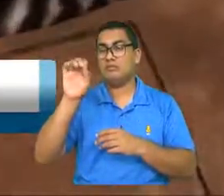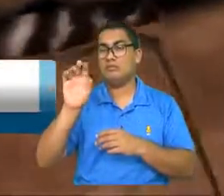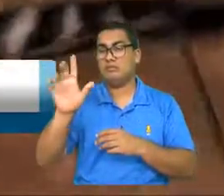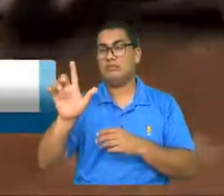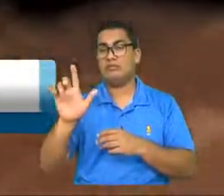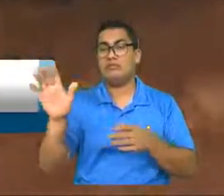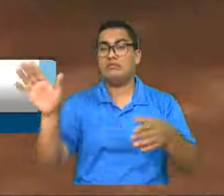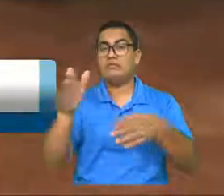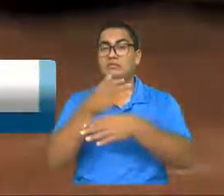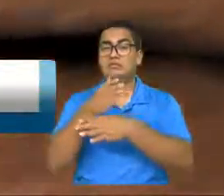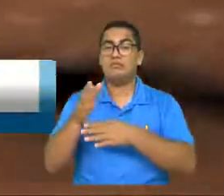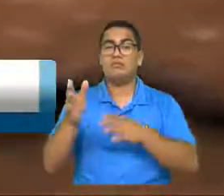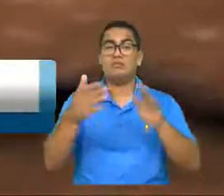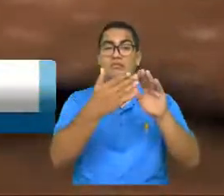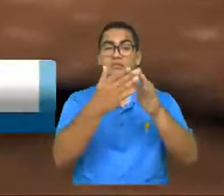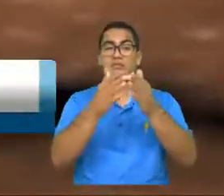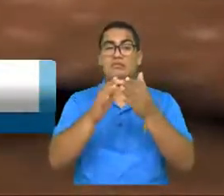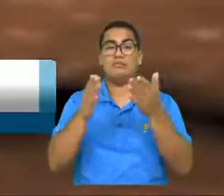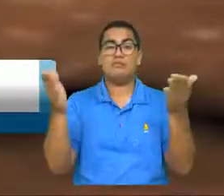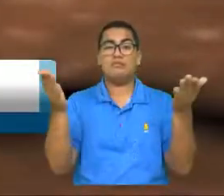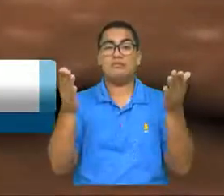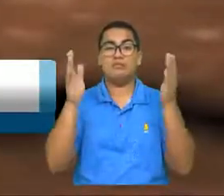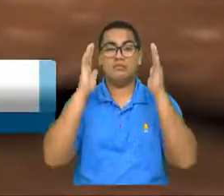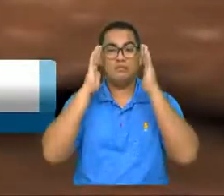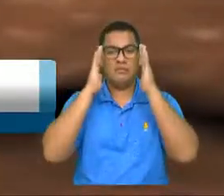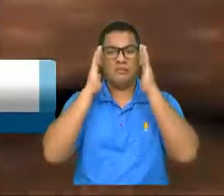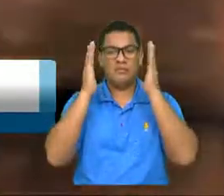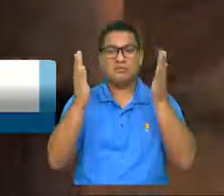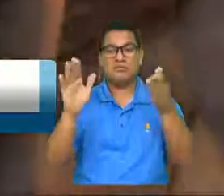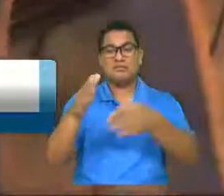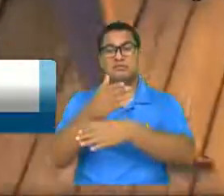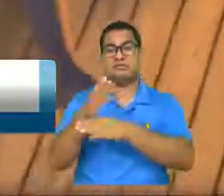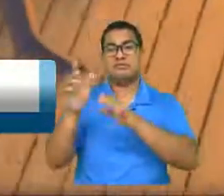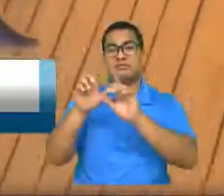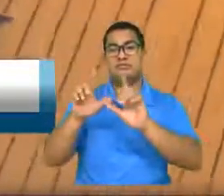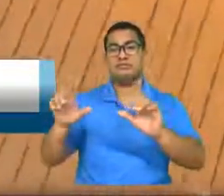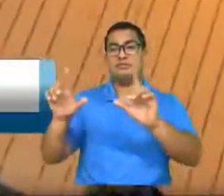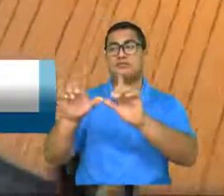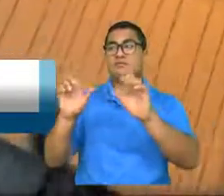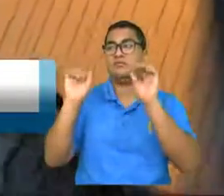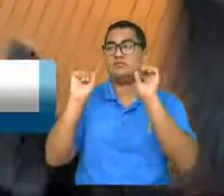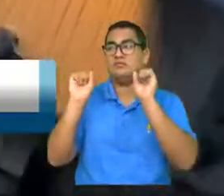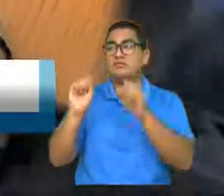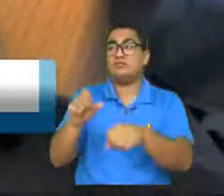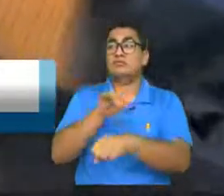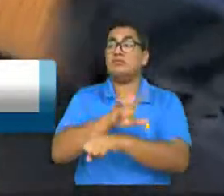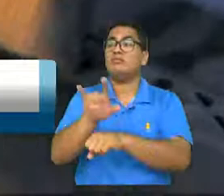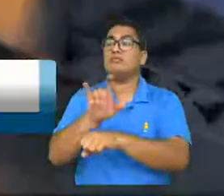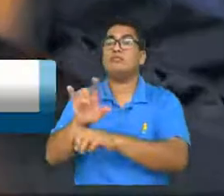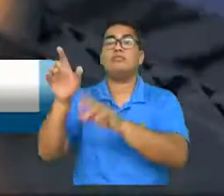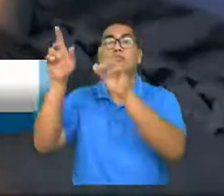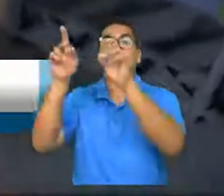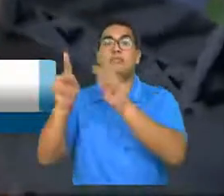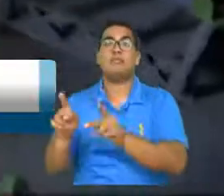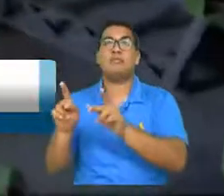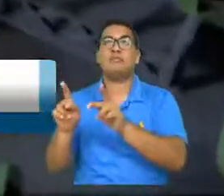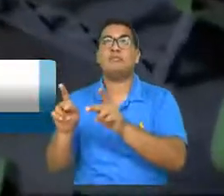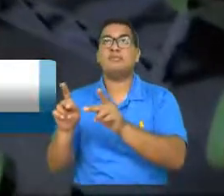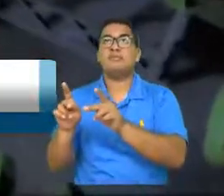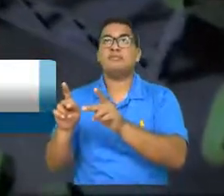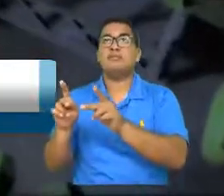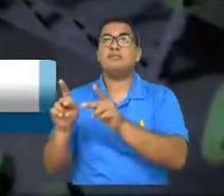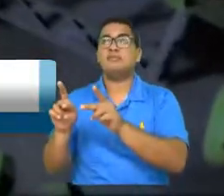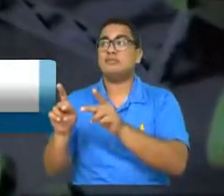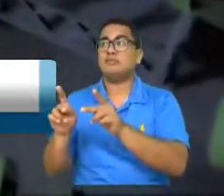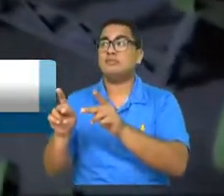barrios, están activos en la zona y que puede llegar a buscar a ese colaborador voluntario,